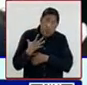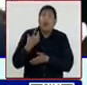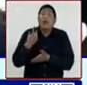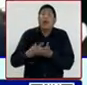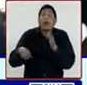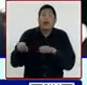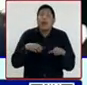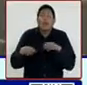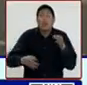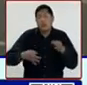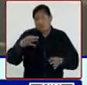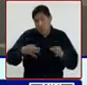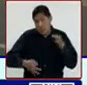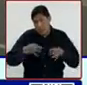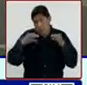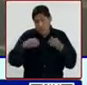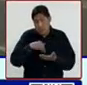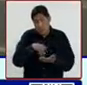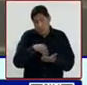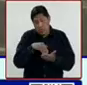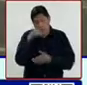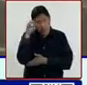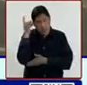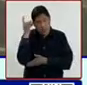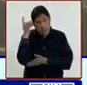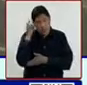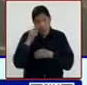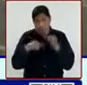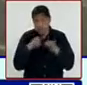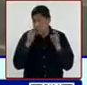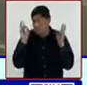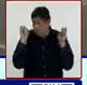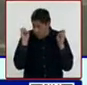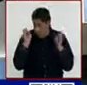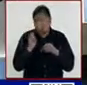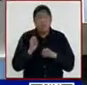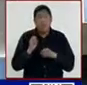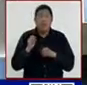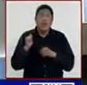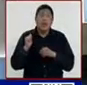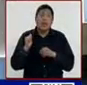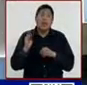tomar la justicia en la capital del Estado Plurinacional sobre el caso ABC. Gracias a Roberto Ríos.